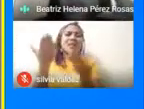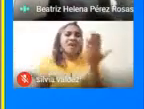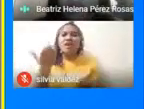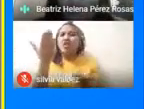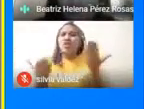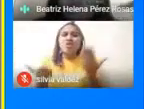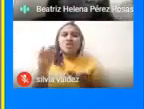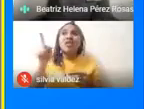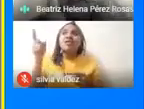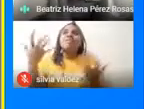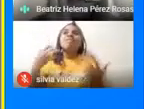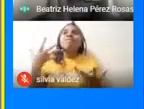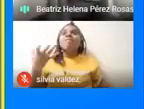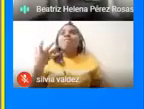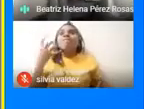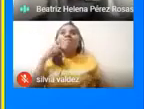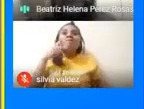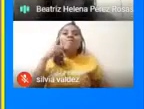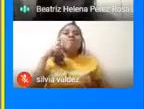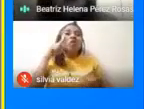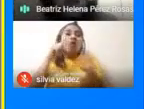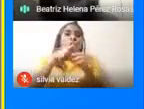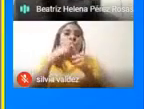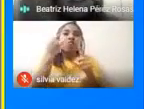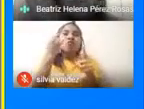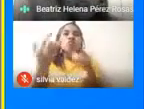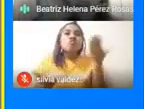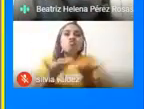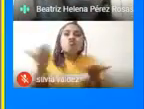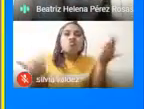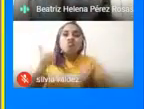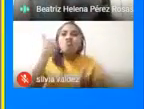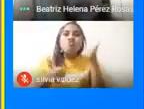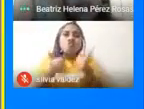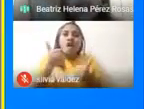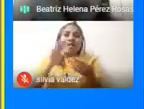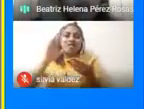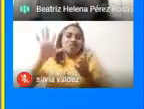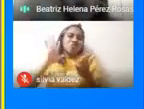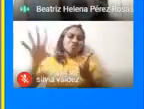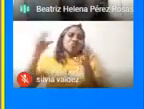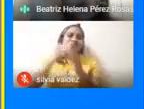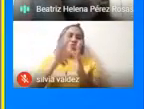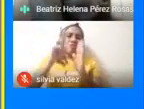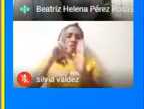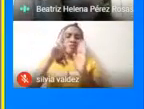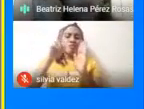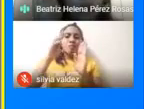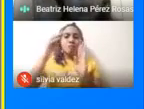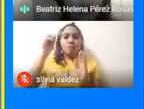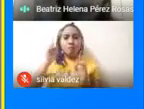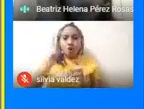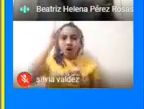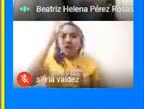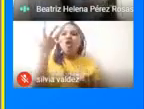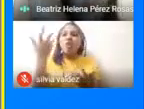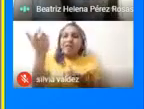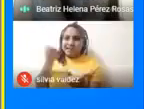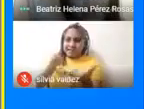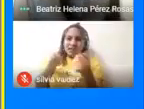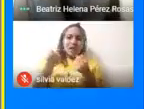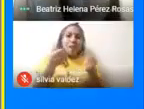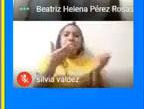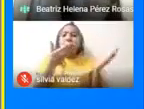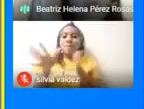esas ambiciones, cuáles son esos intereses o esas armonizaciones políticas, de acuerdo a cómo queremos jalonar la planificación de